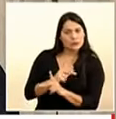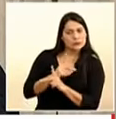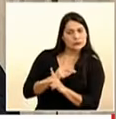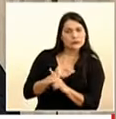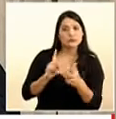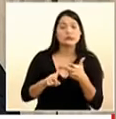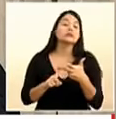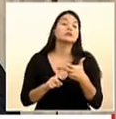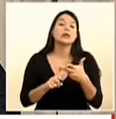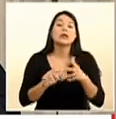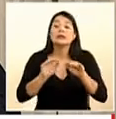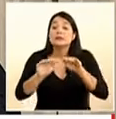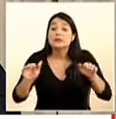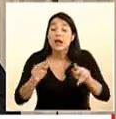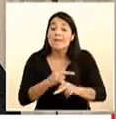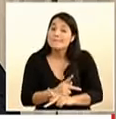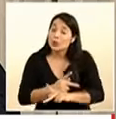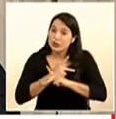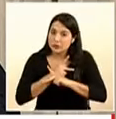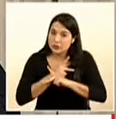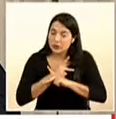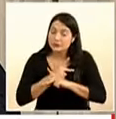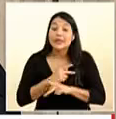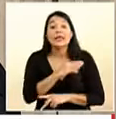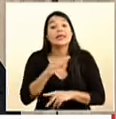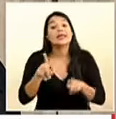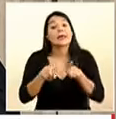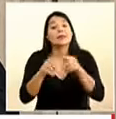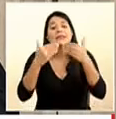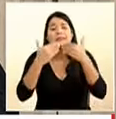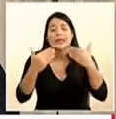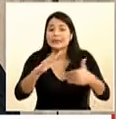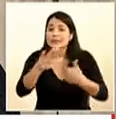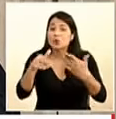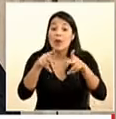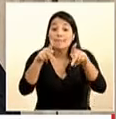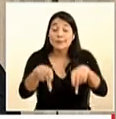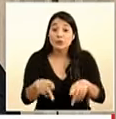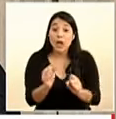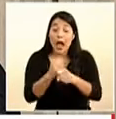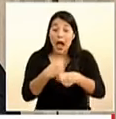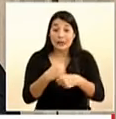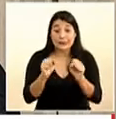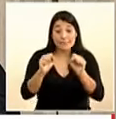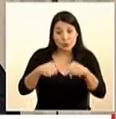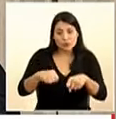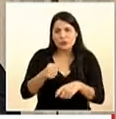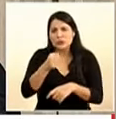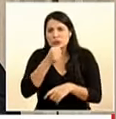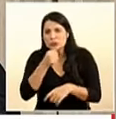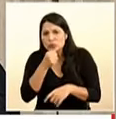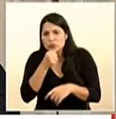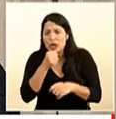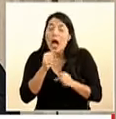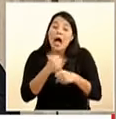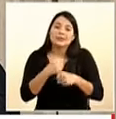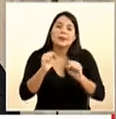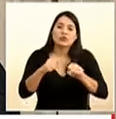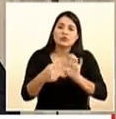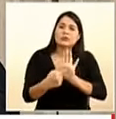a la protección y agradecerles a todas las personas que hacen posible a los medios de prensa y otros el que lleguemos a los